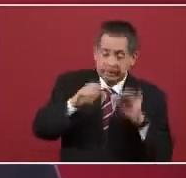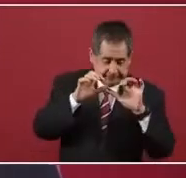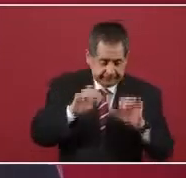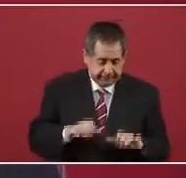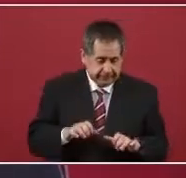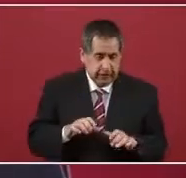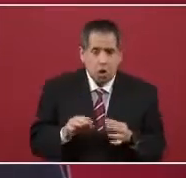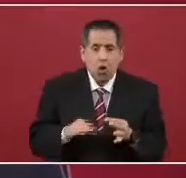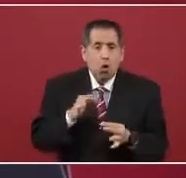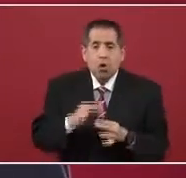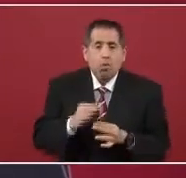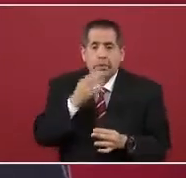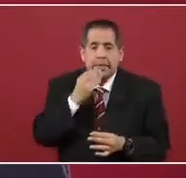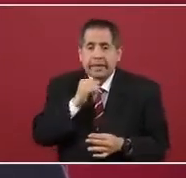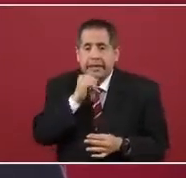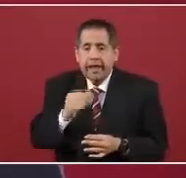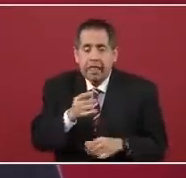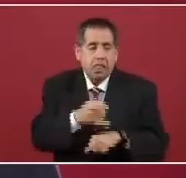incumplidas,